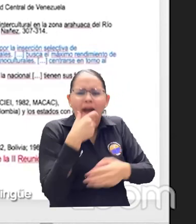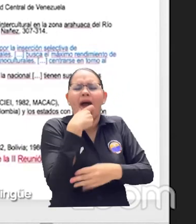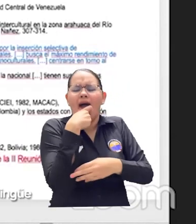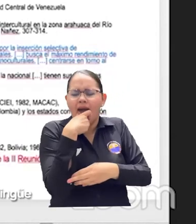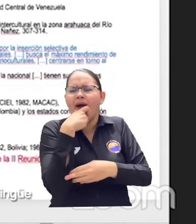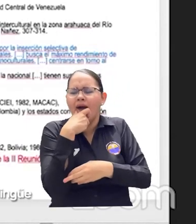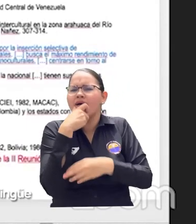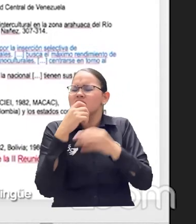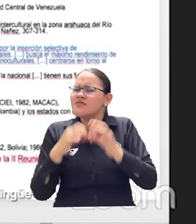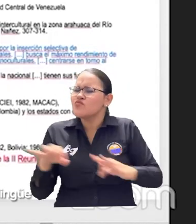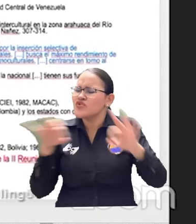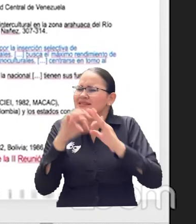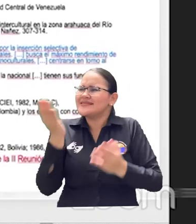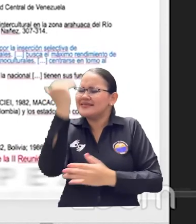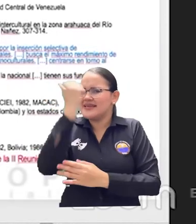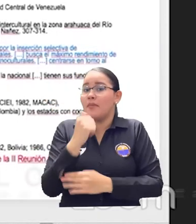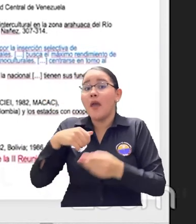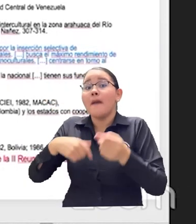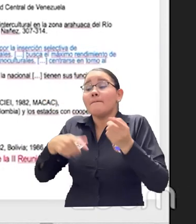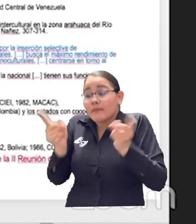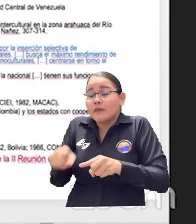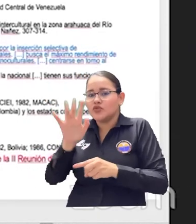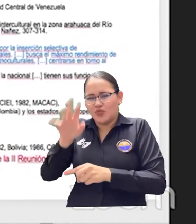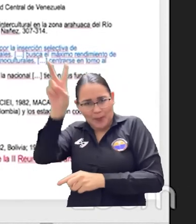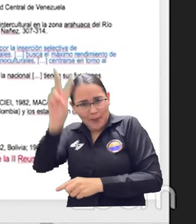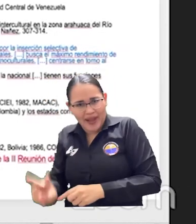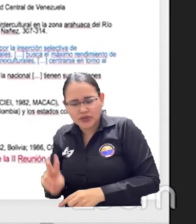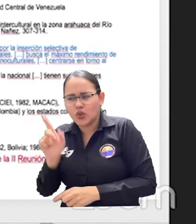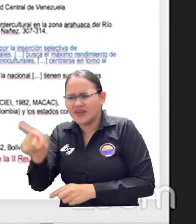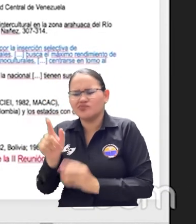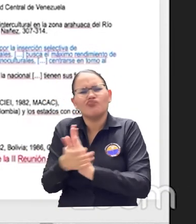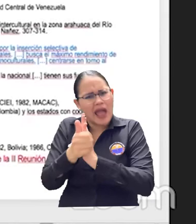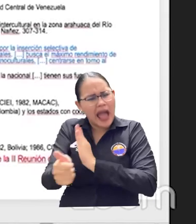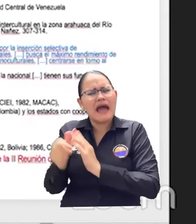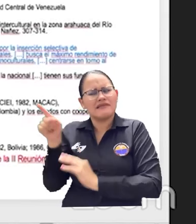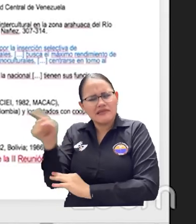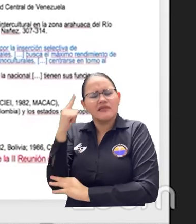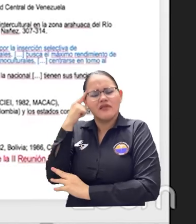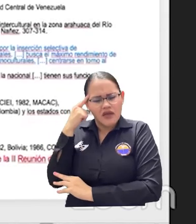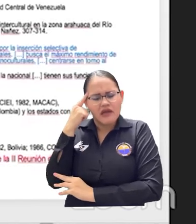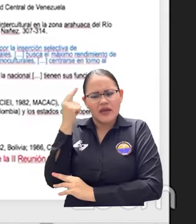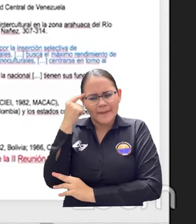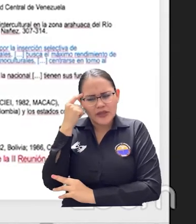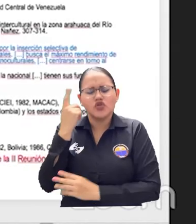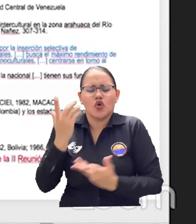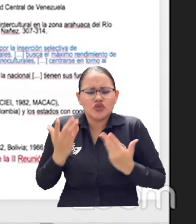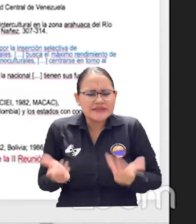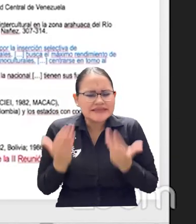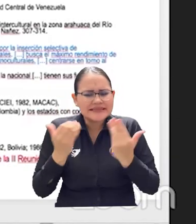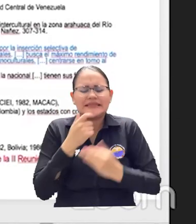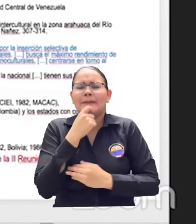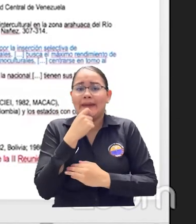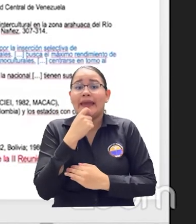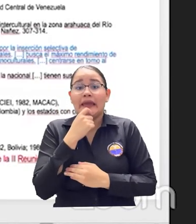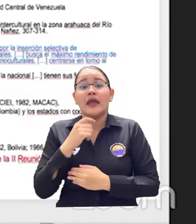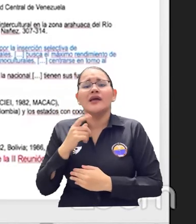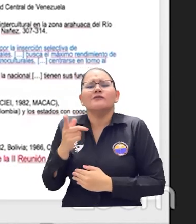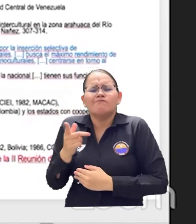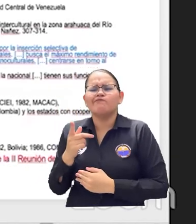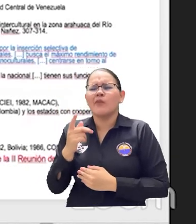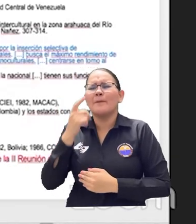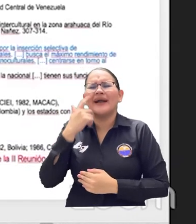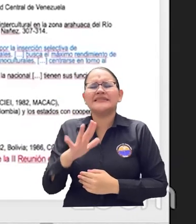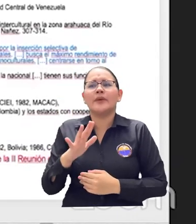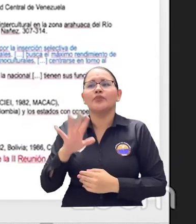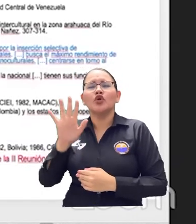Venezuela que desarrollan con un pueblo indígena transfronterizo en riesgo, estaban pasando por un proceso